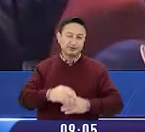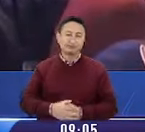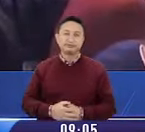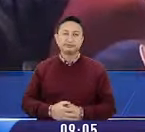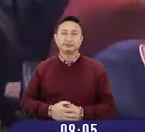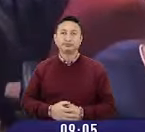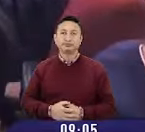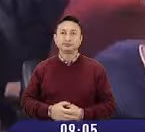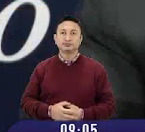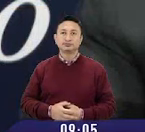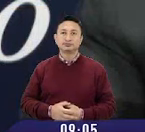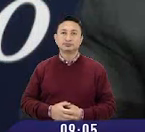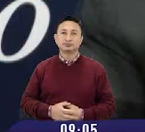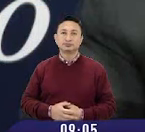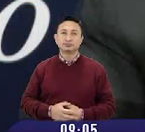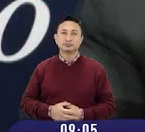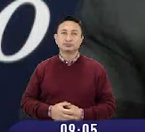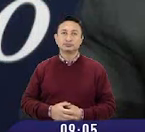declaraciones.